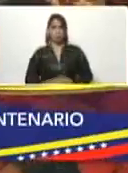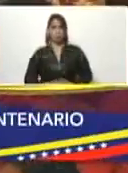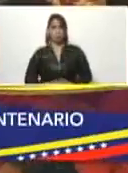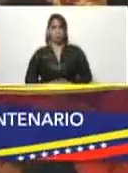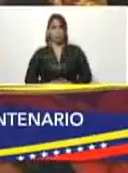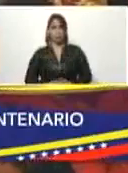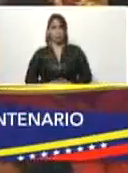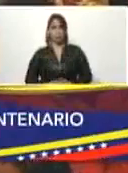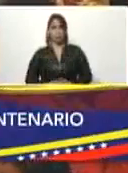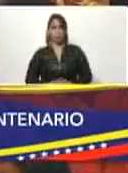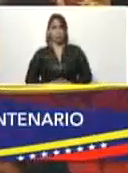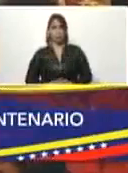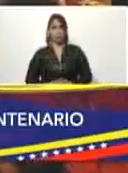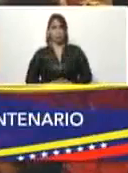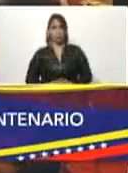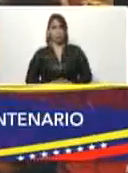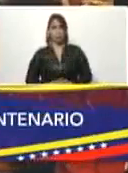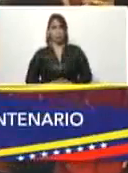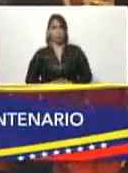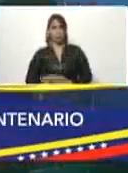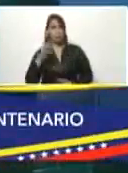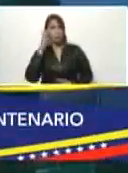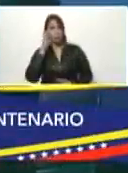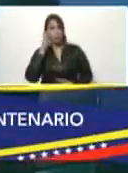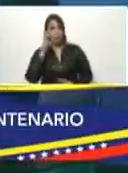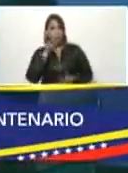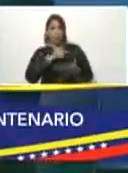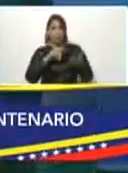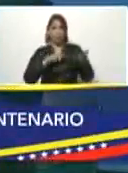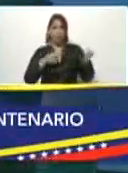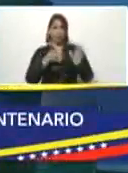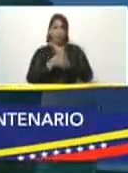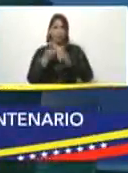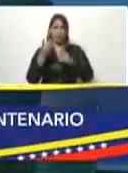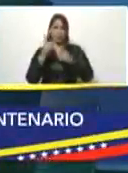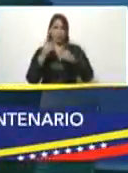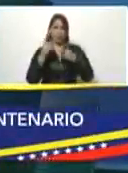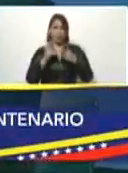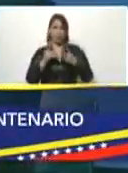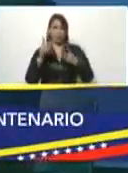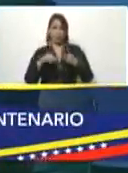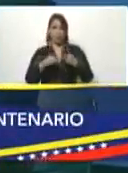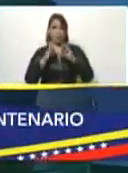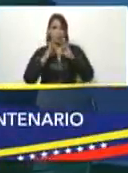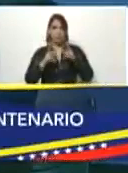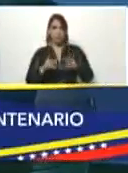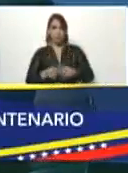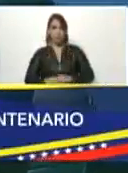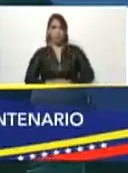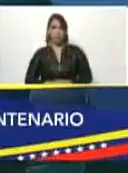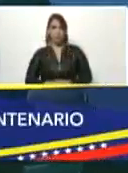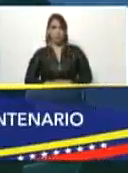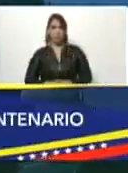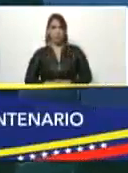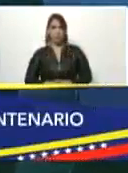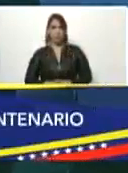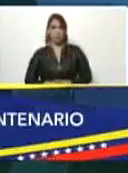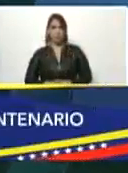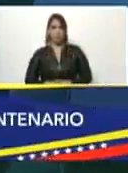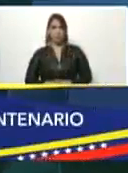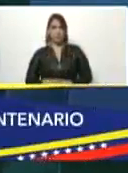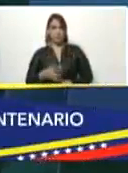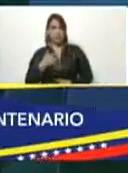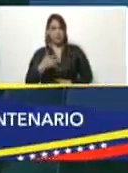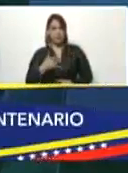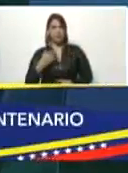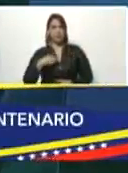porque cuando lo escuchábamos leer esa descripción y ese relato de lo ocurrido, siente